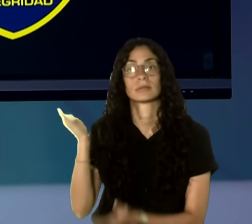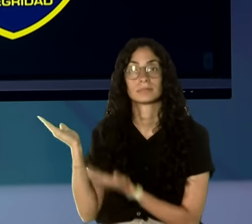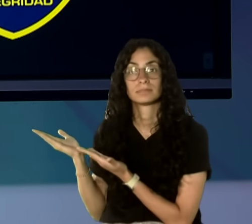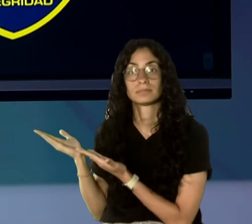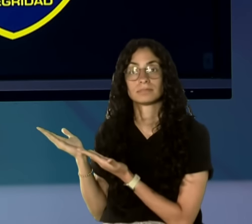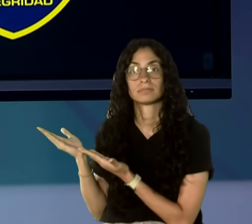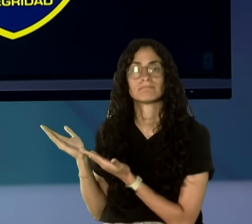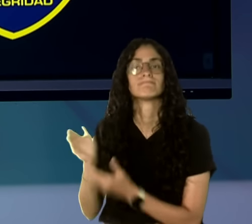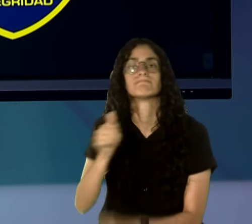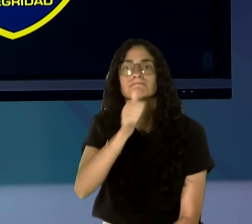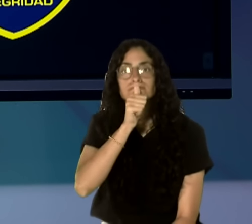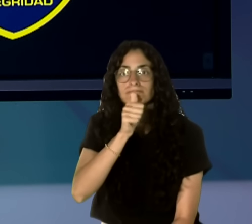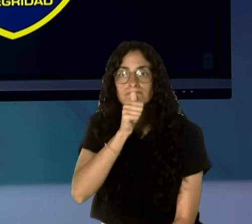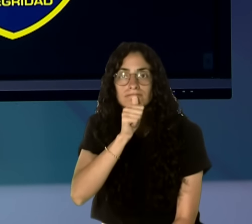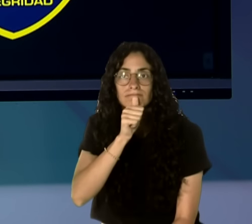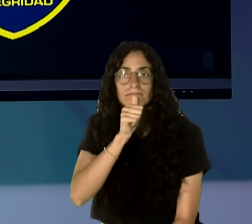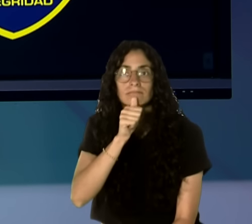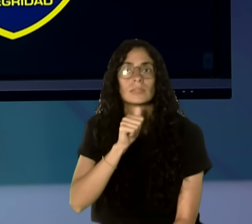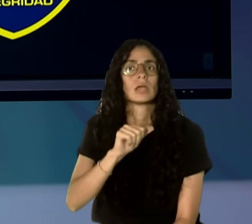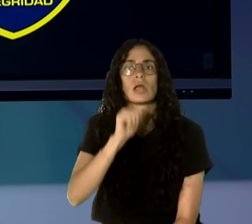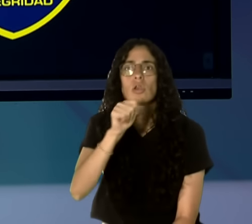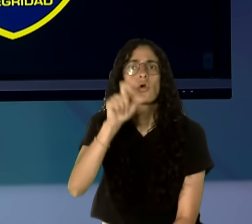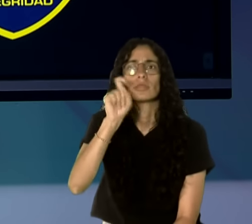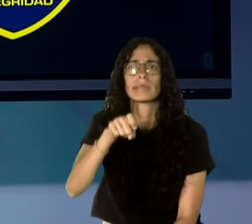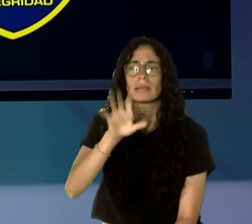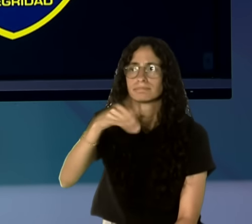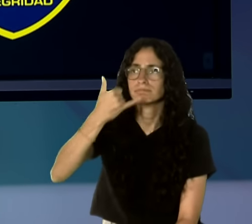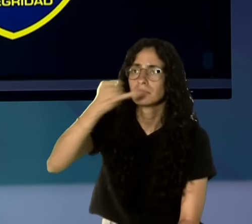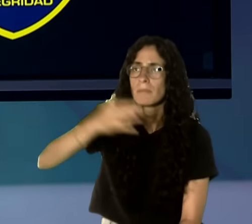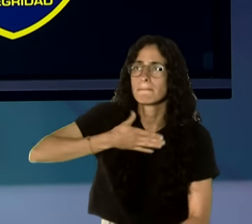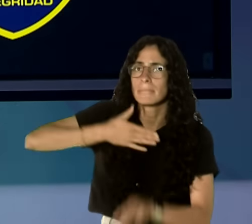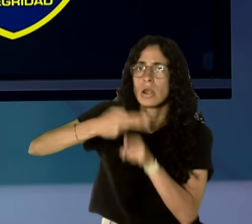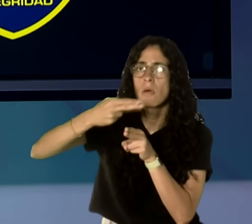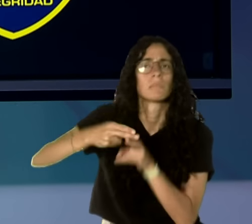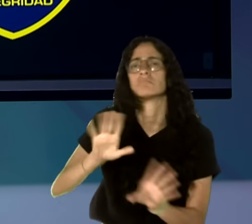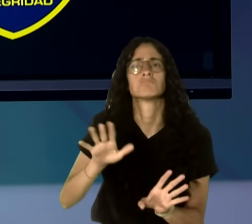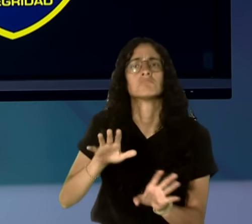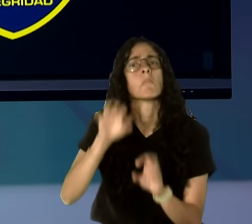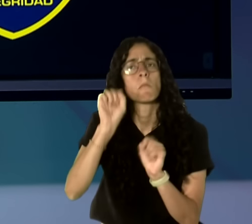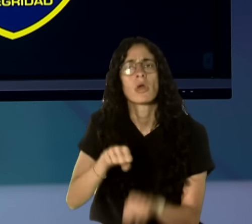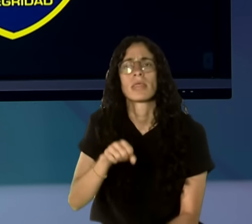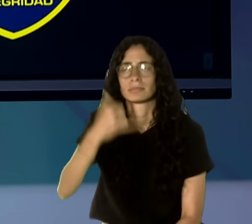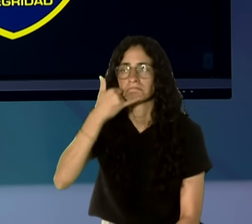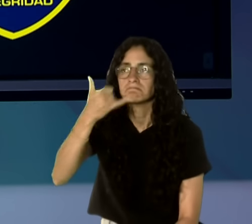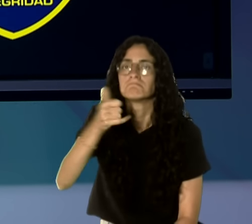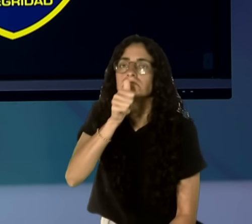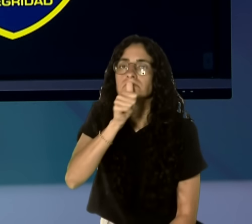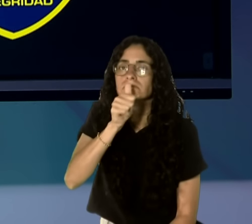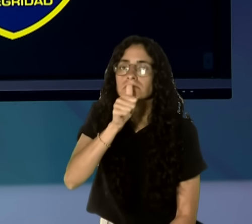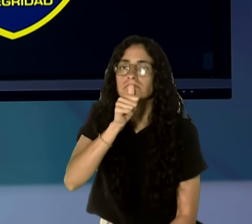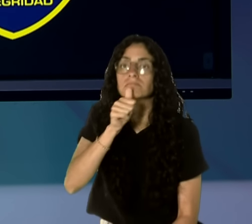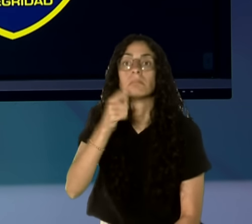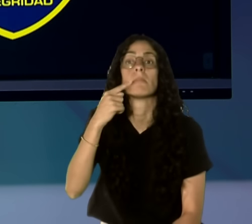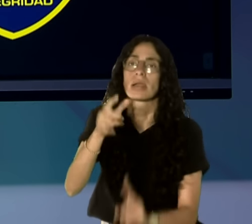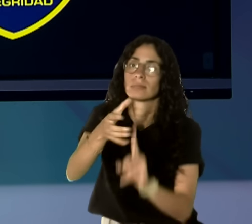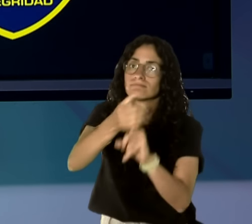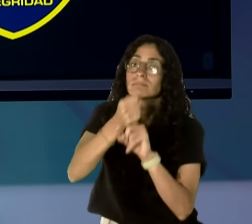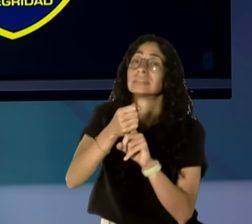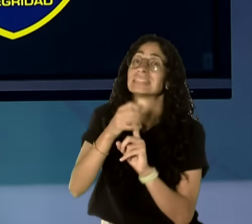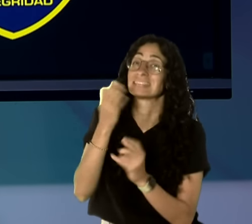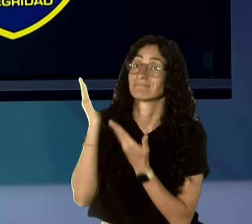totalmente confidencial no tiene que dar su nombre Cualquier detalle que conduzca al arresto de este individuo sumamente